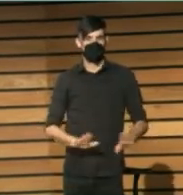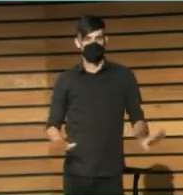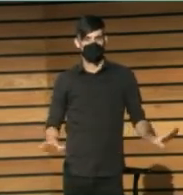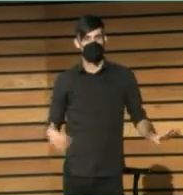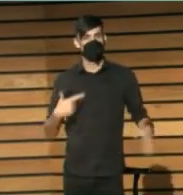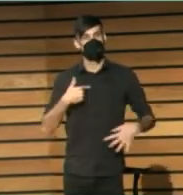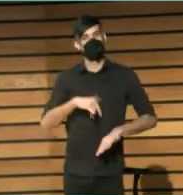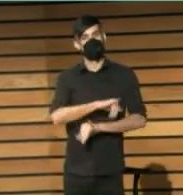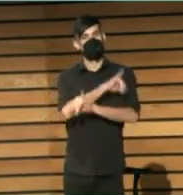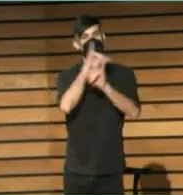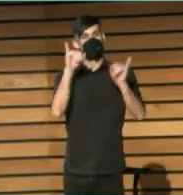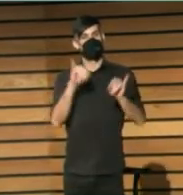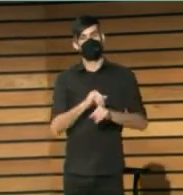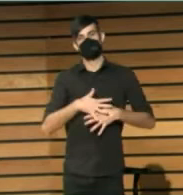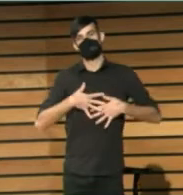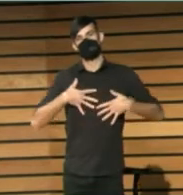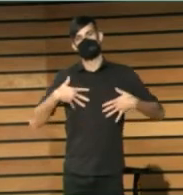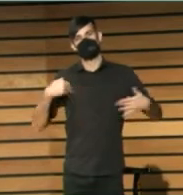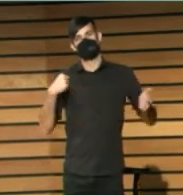feliz.